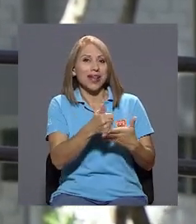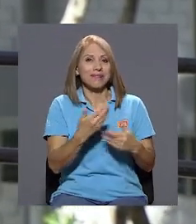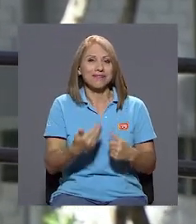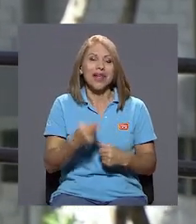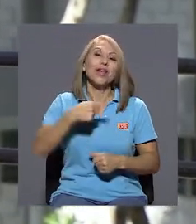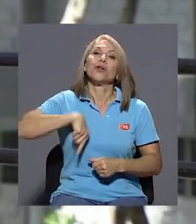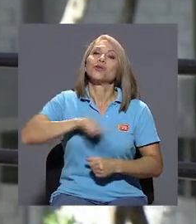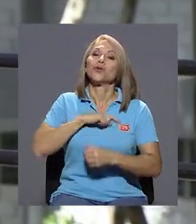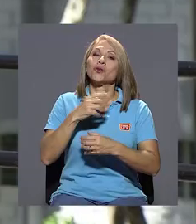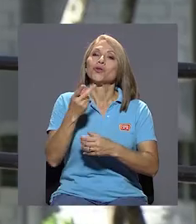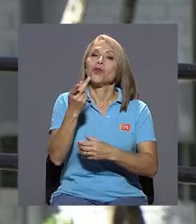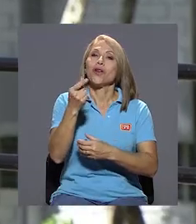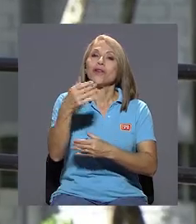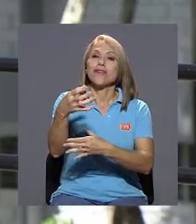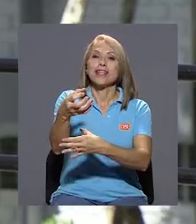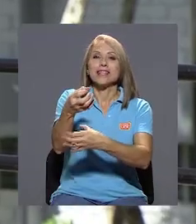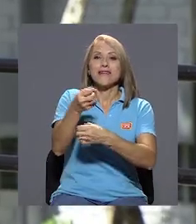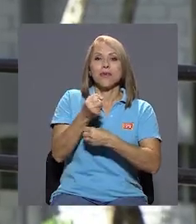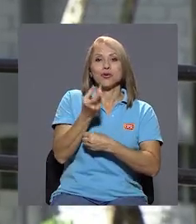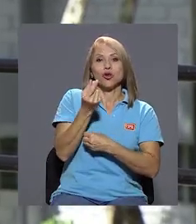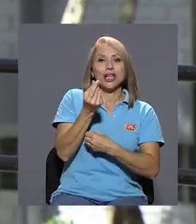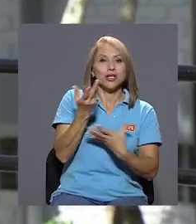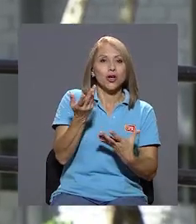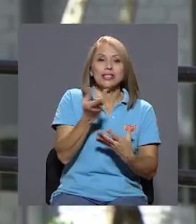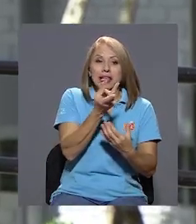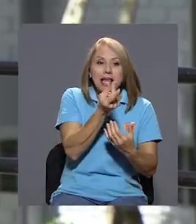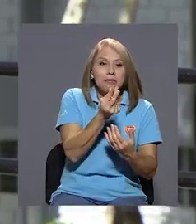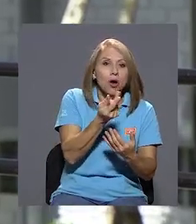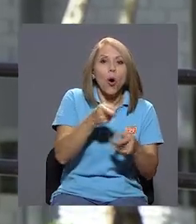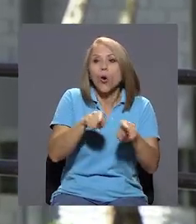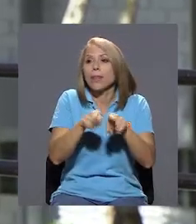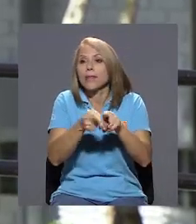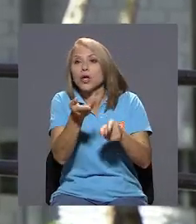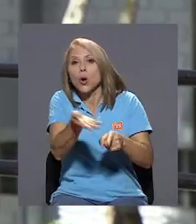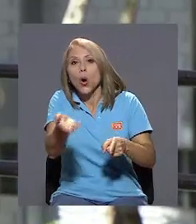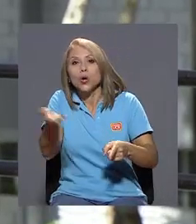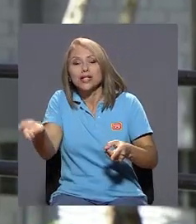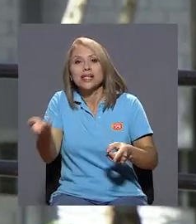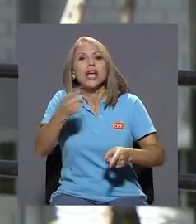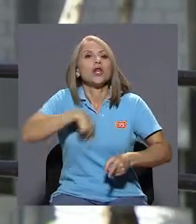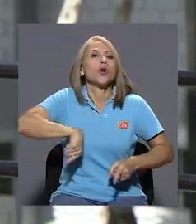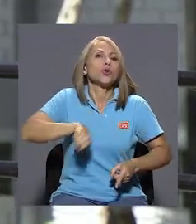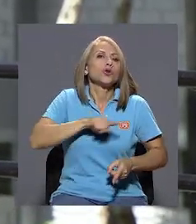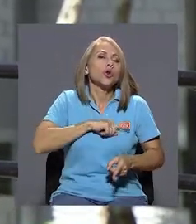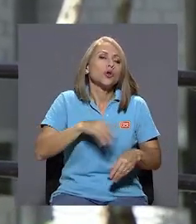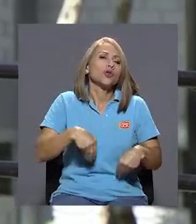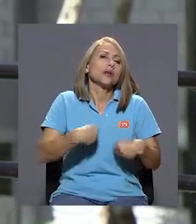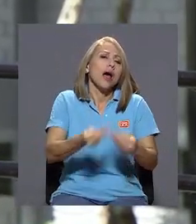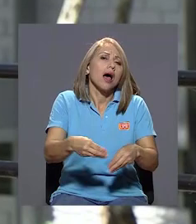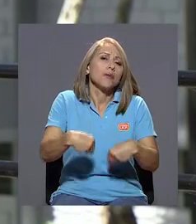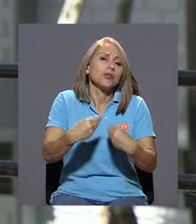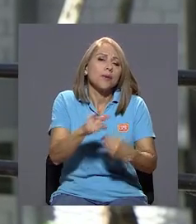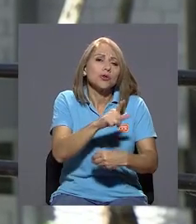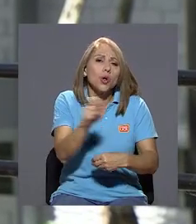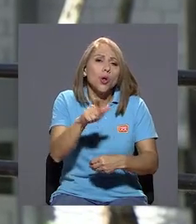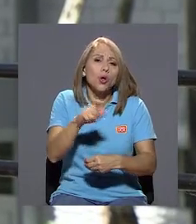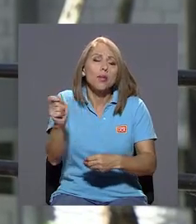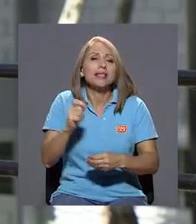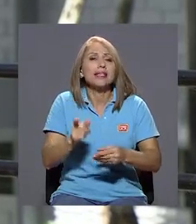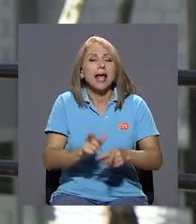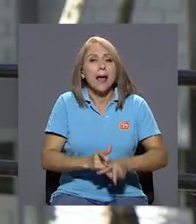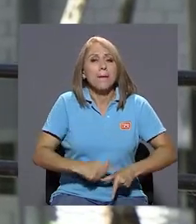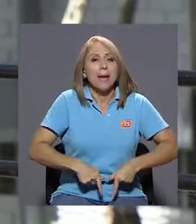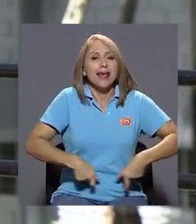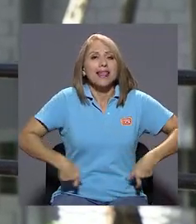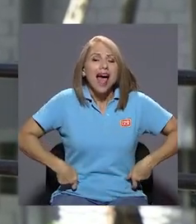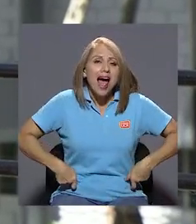forma. Nosotros recibimos donaciones de todo tipo, en especie. Nosotros damos mensualmente pañales,